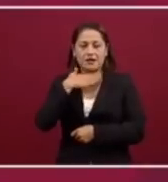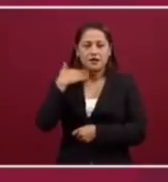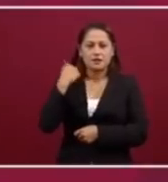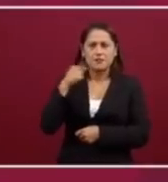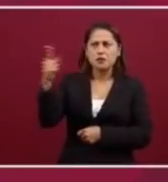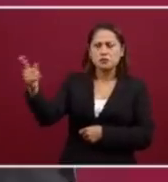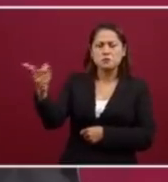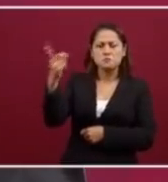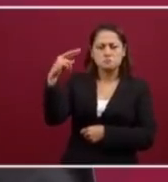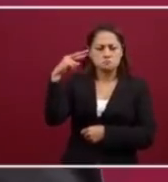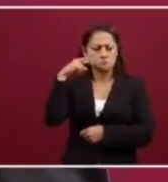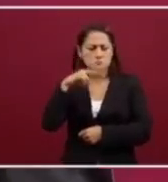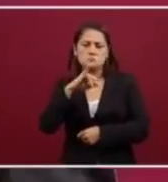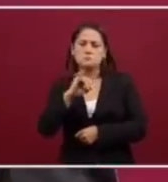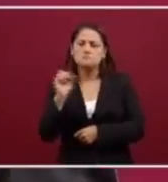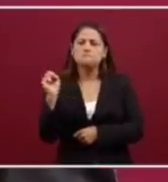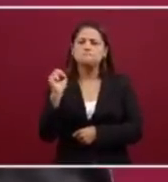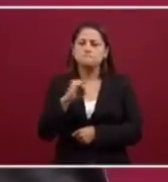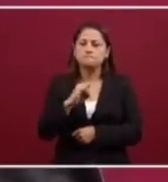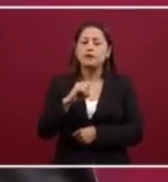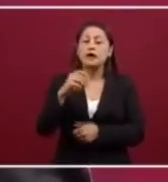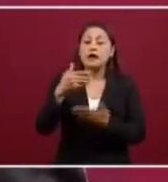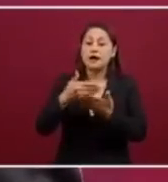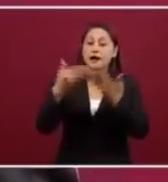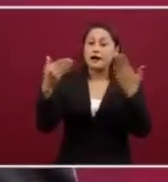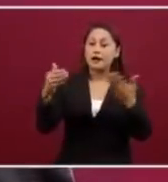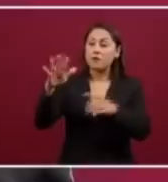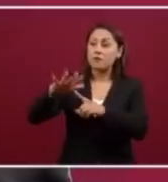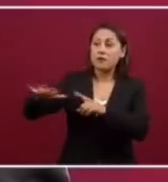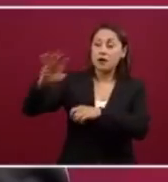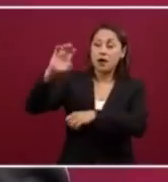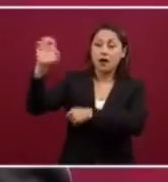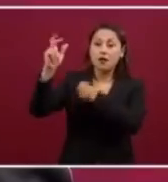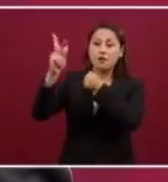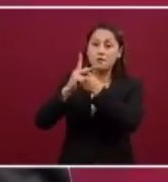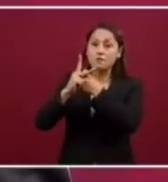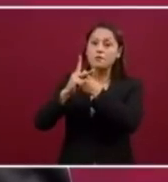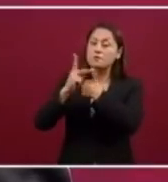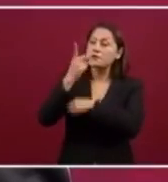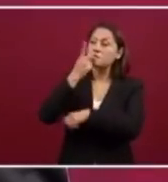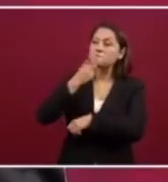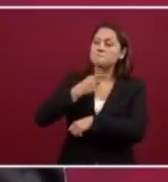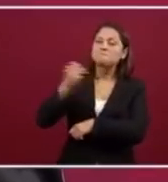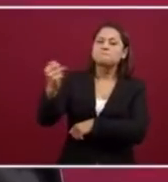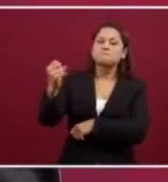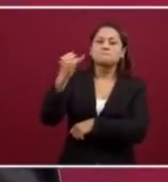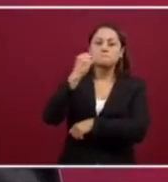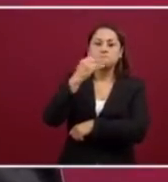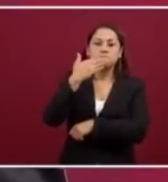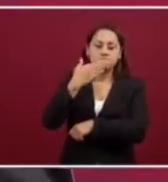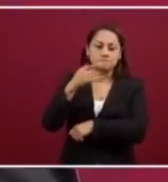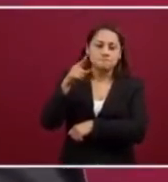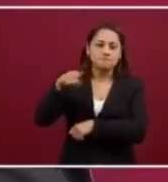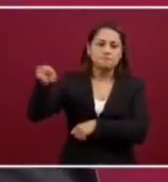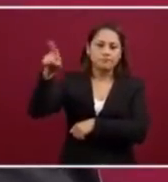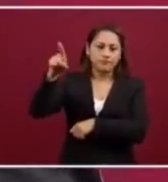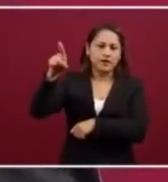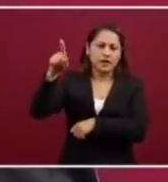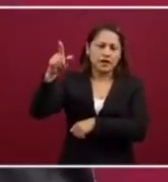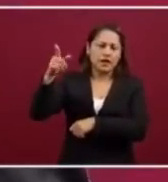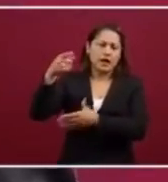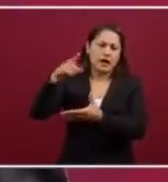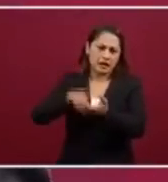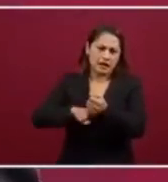Europea. La Unión Europea está renovando sus órganos de representación y de gobierno y